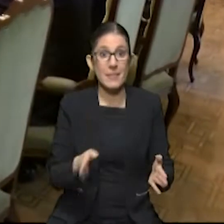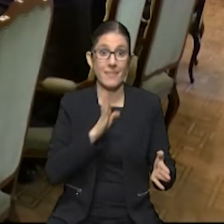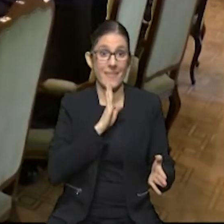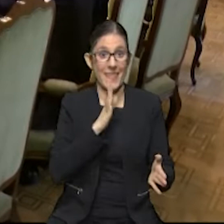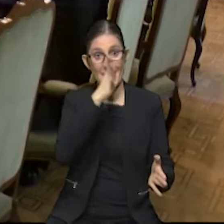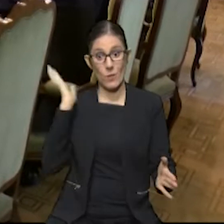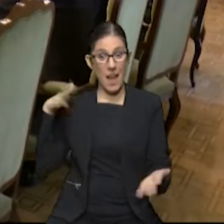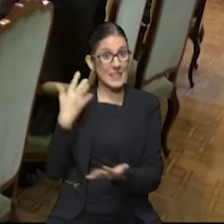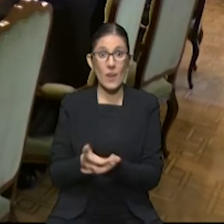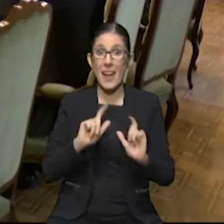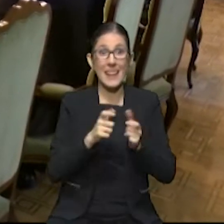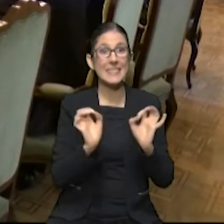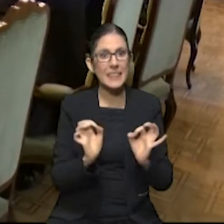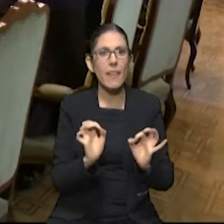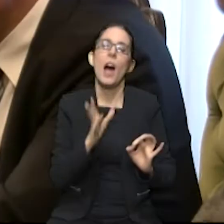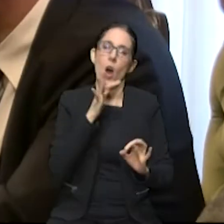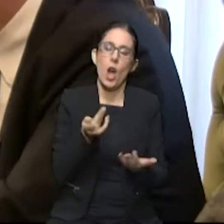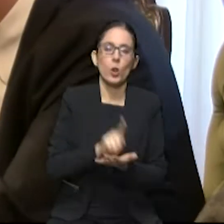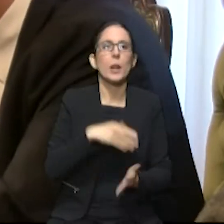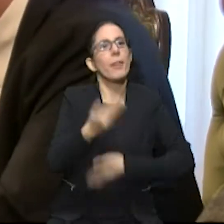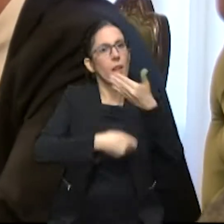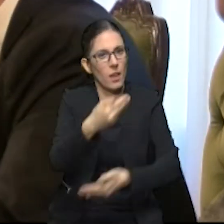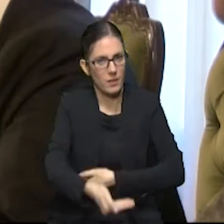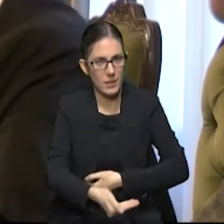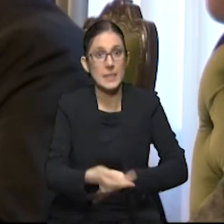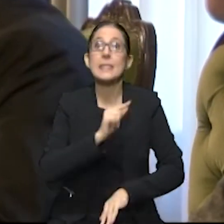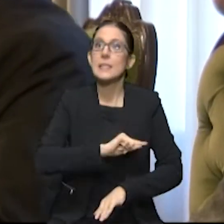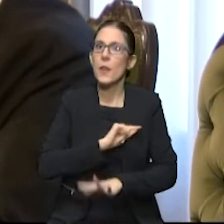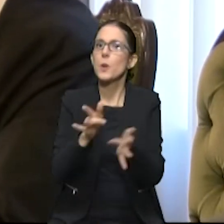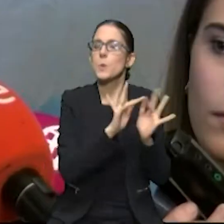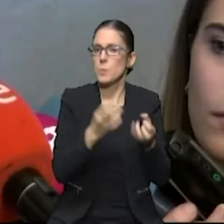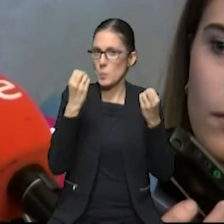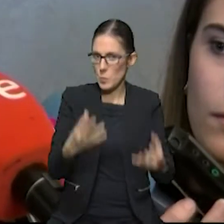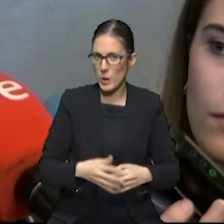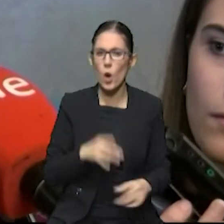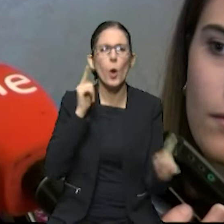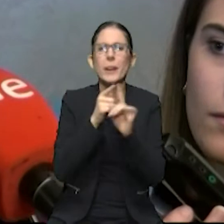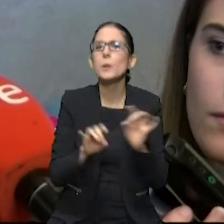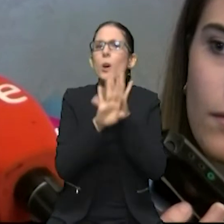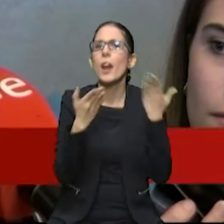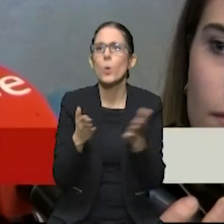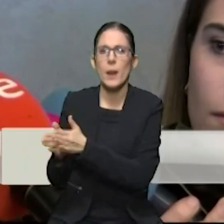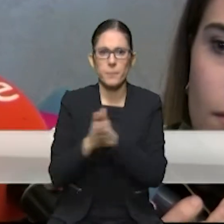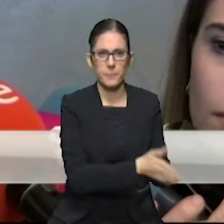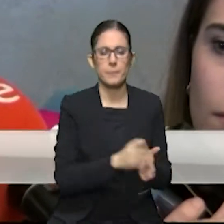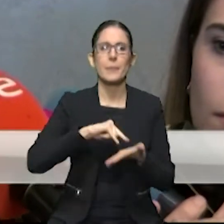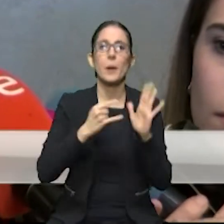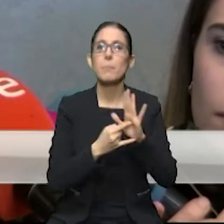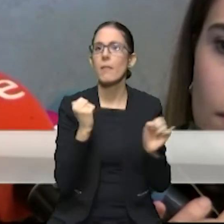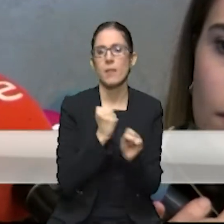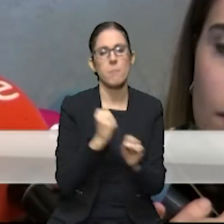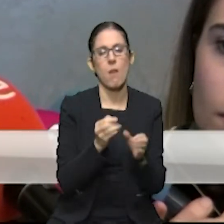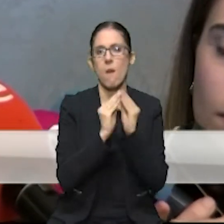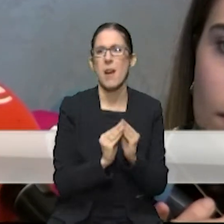chivite buen feeling. El objetivo para quien preside este Consejo y Navarra es claro. Es elaborar un plan de empleo. Yo creo que todos los